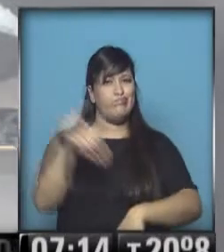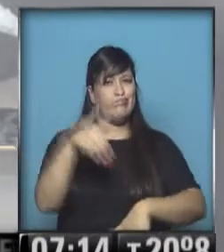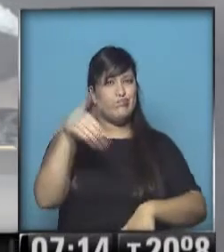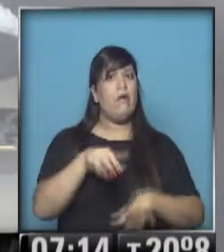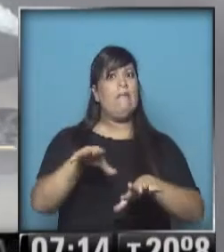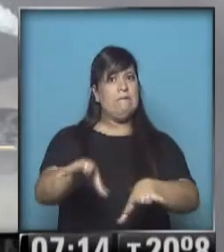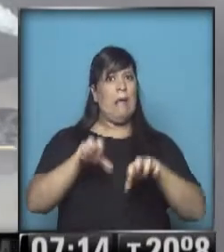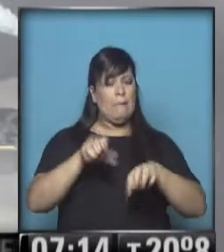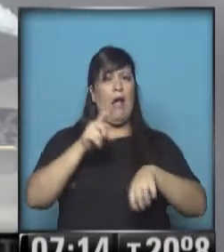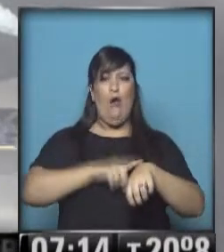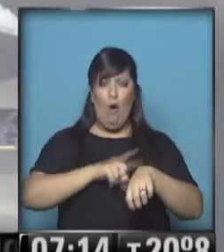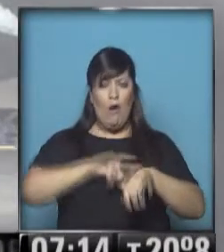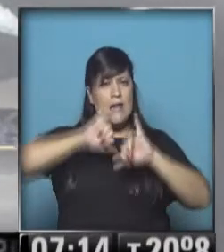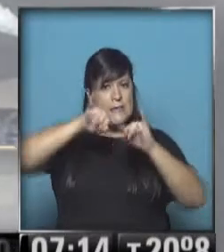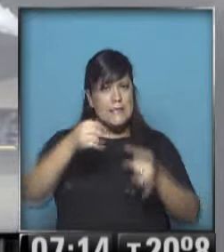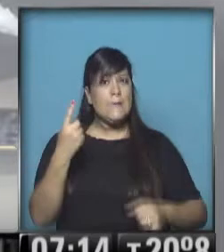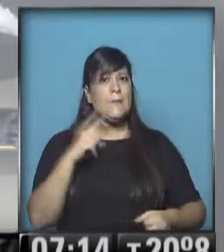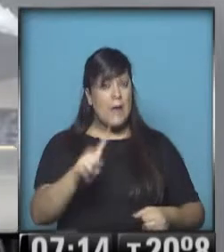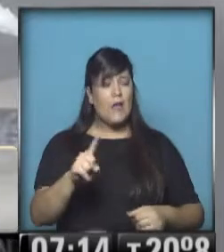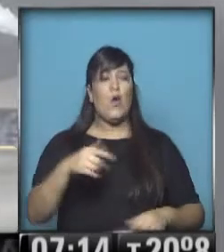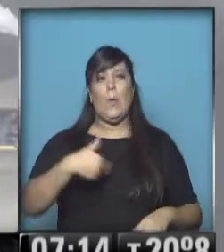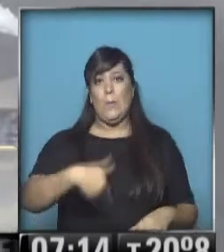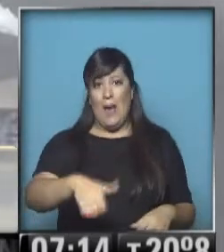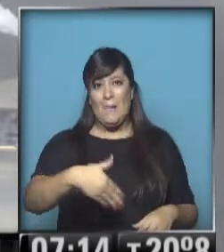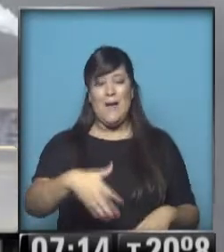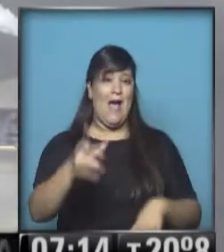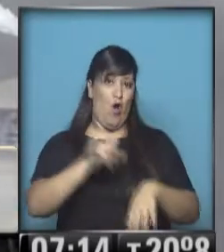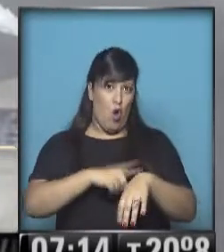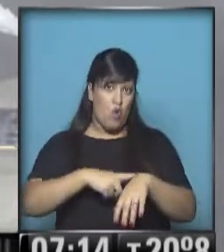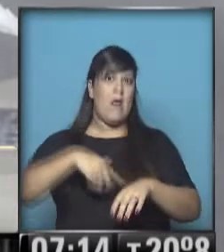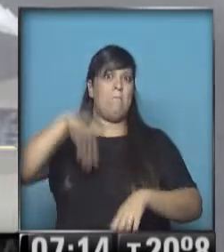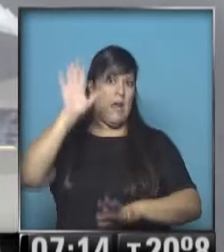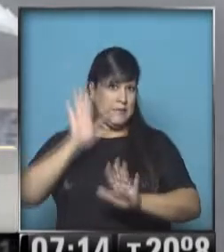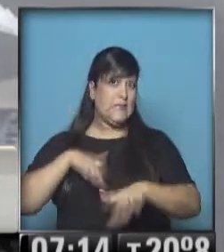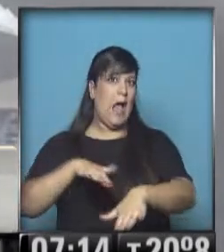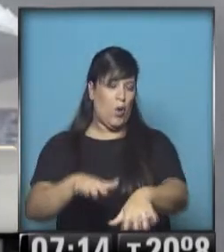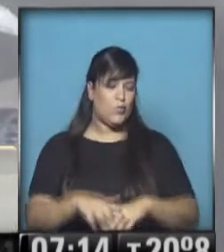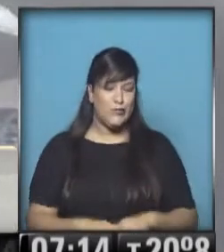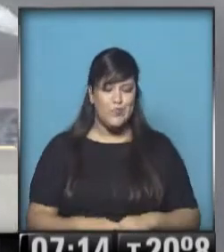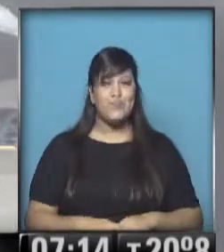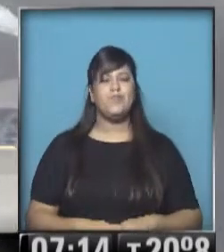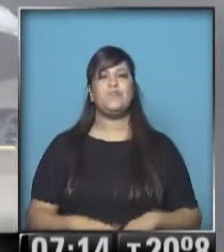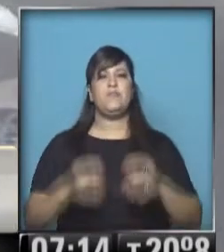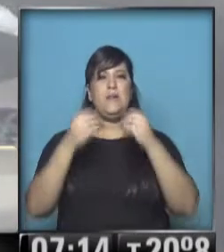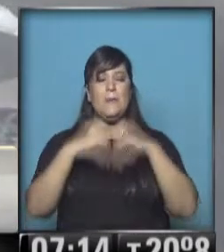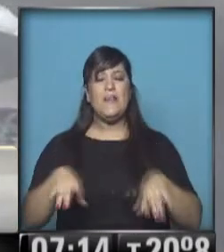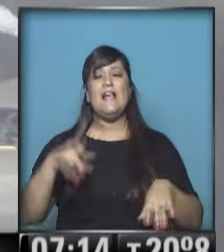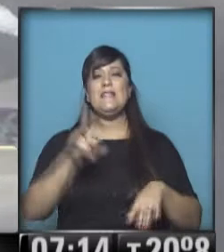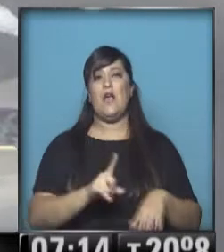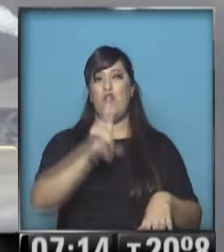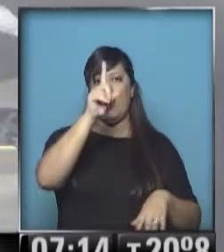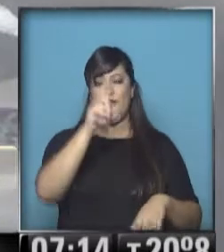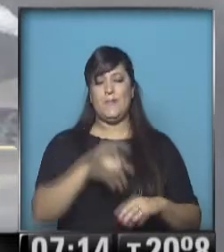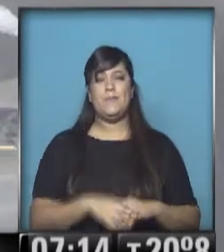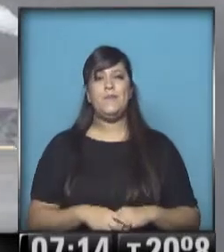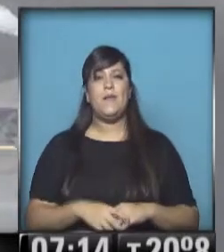prematura por la hora, pero estamos ingresando precisamente al segmento horario de mayor caudal y comenzamos en la zona norte,